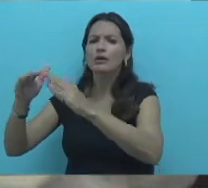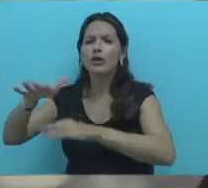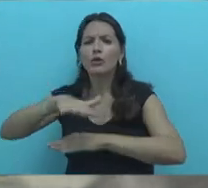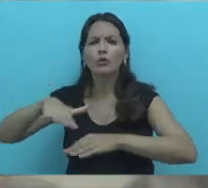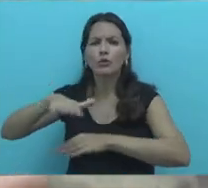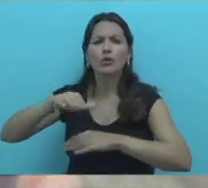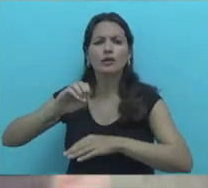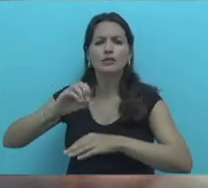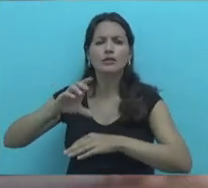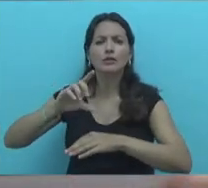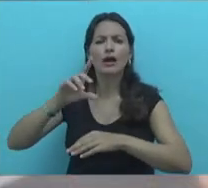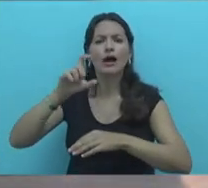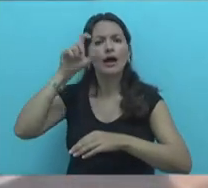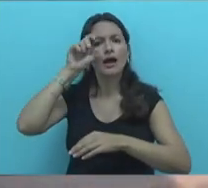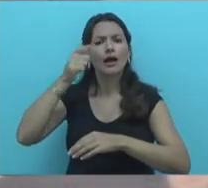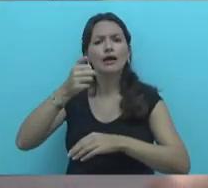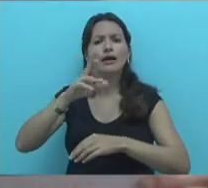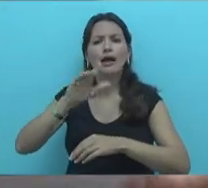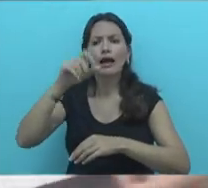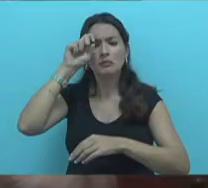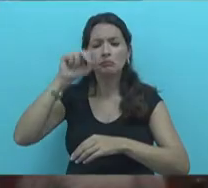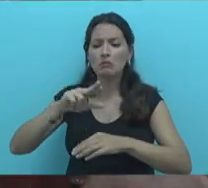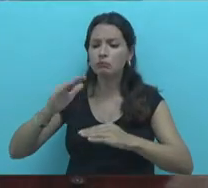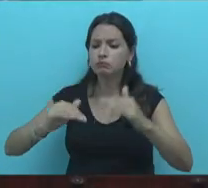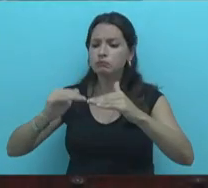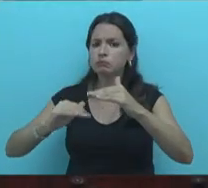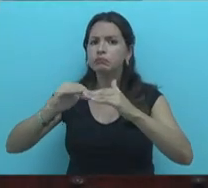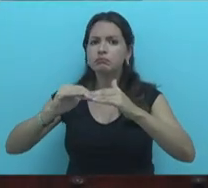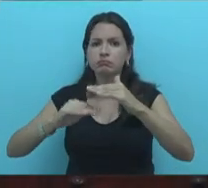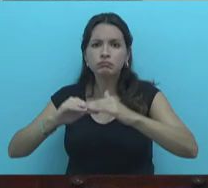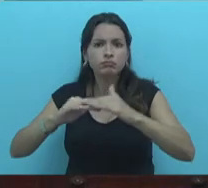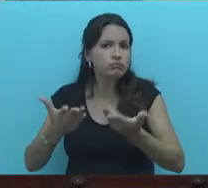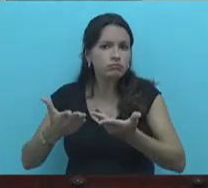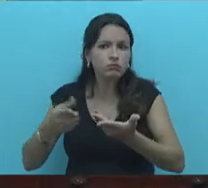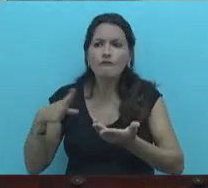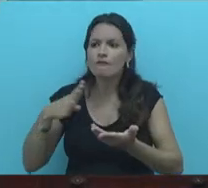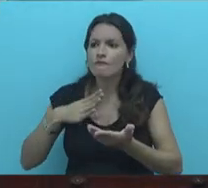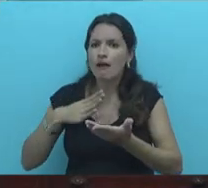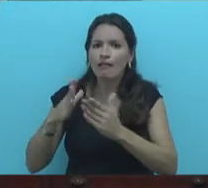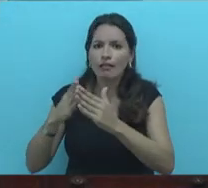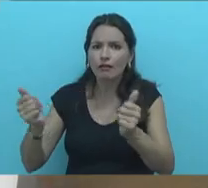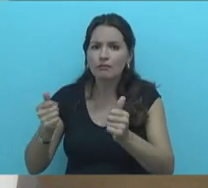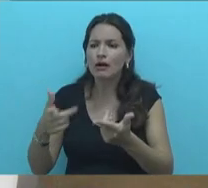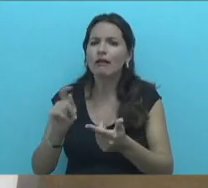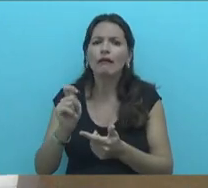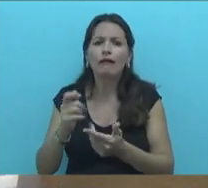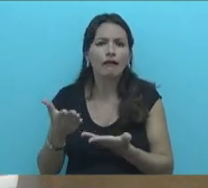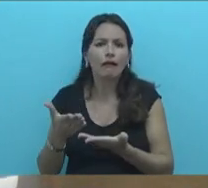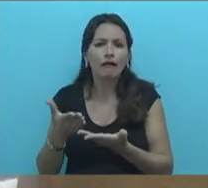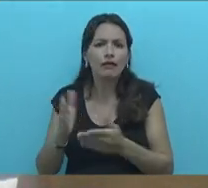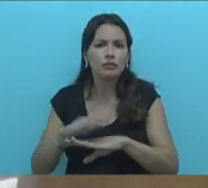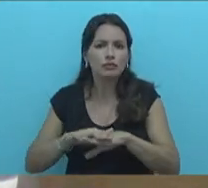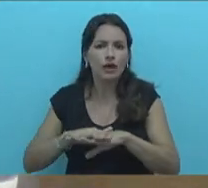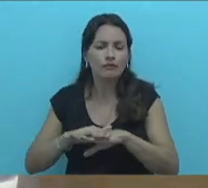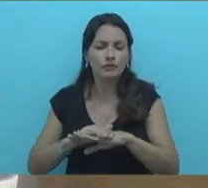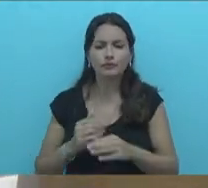Departamento General López. Gracias, diputado. Diputado Blanco, tiene uso de la palabra. Gracias, señor presidente. Para ingresar dos proyectos de ley,